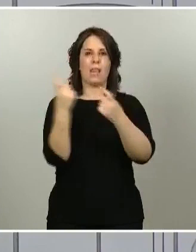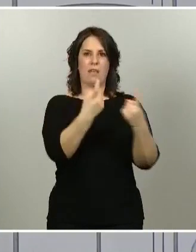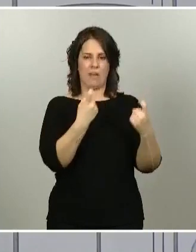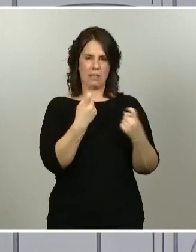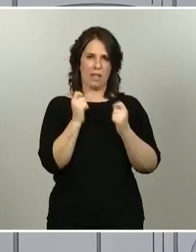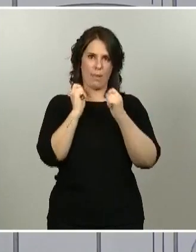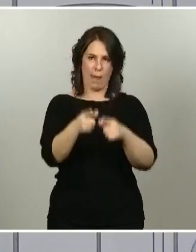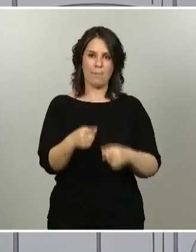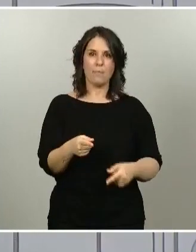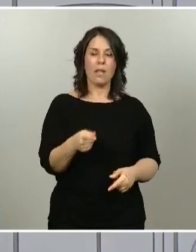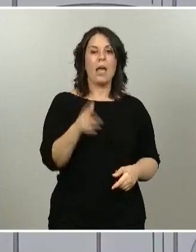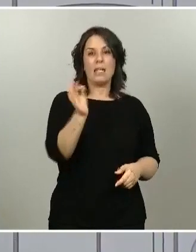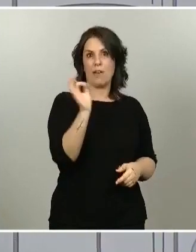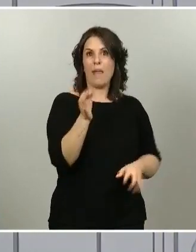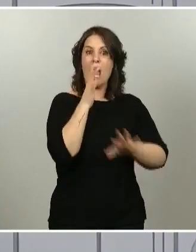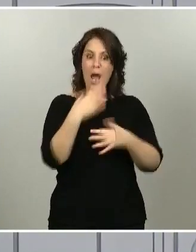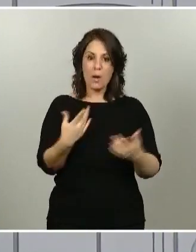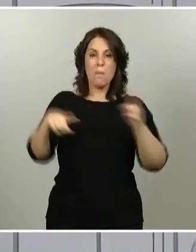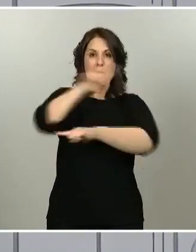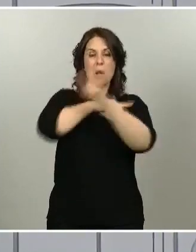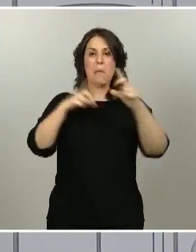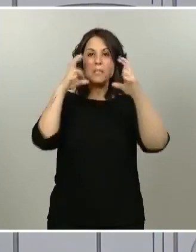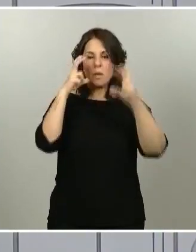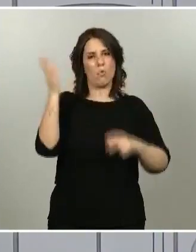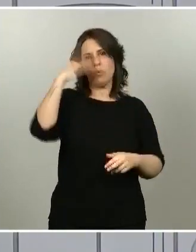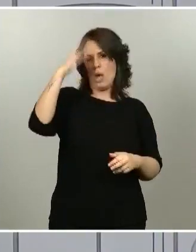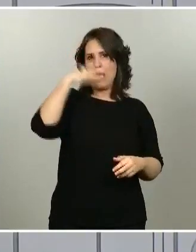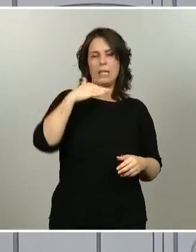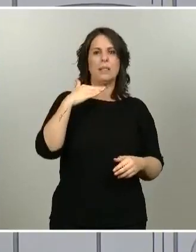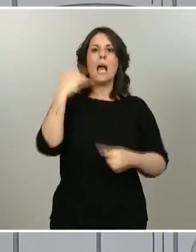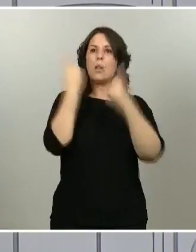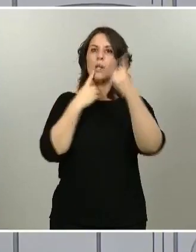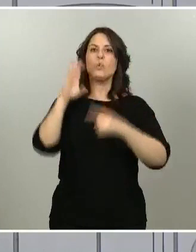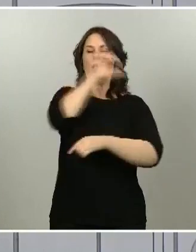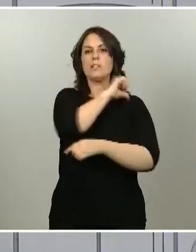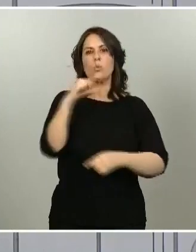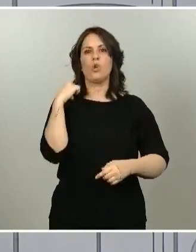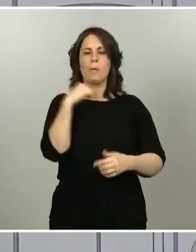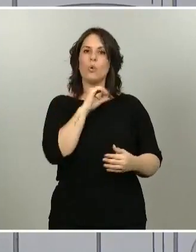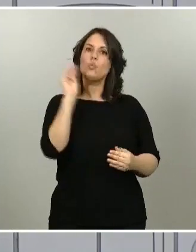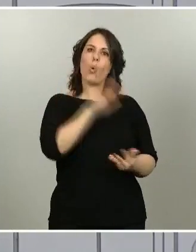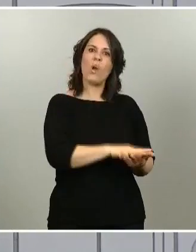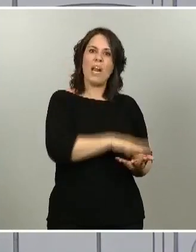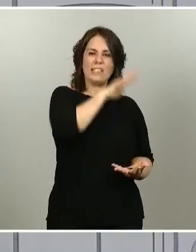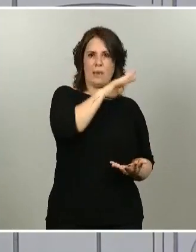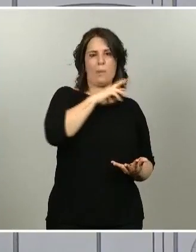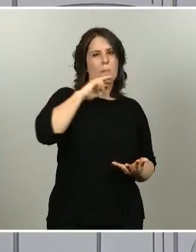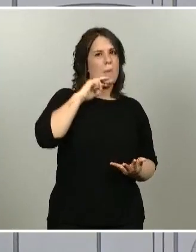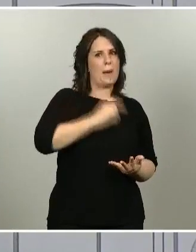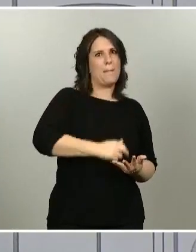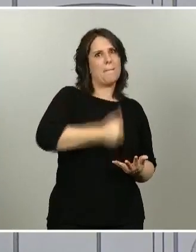mismo no hay mayores problemas. Hay algunas comunidades que tienen reservas para un poco más o un poco menos de tiempo, en algunos casos un poco